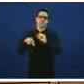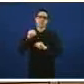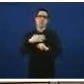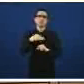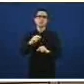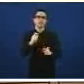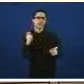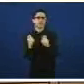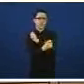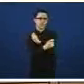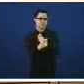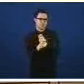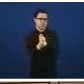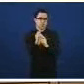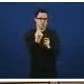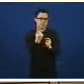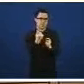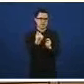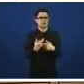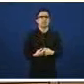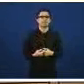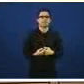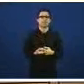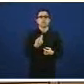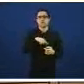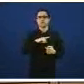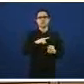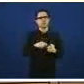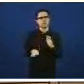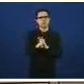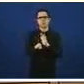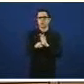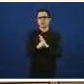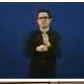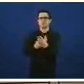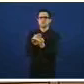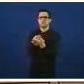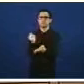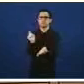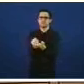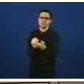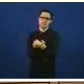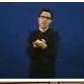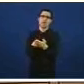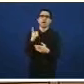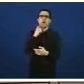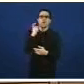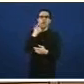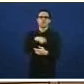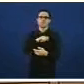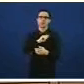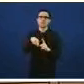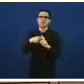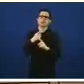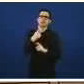sendo esto certo Nos seguimos insistindo Ante o Banco de España E ante a Comisión Nacional De Mercado de Valores Que autorizou